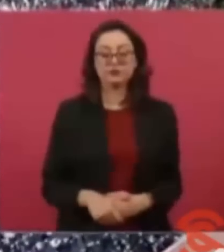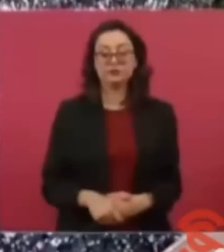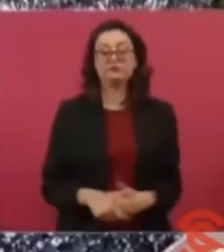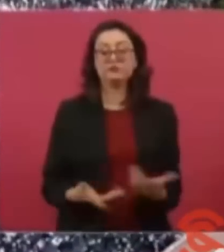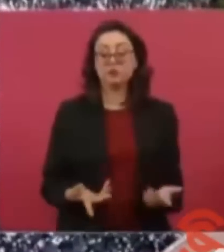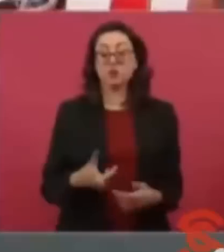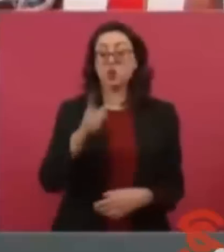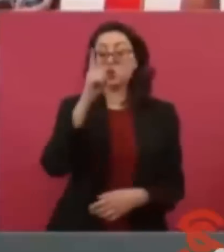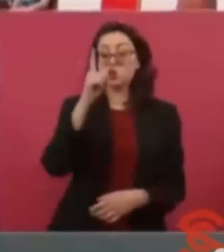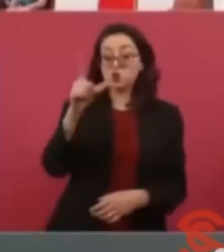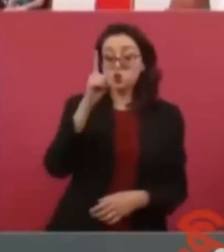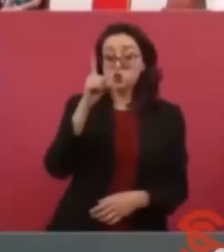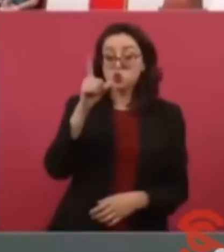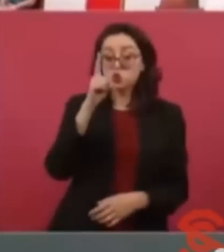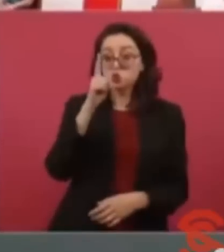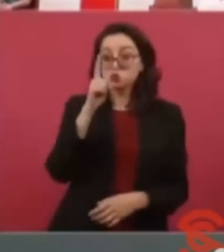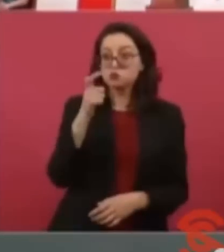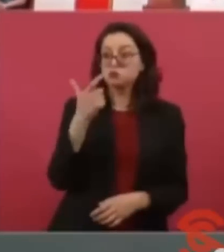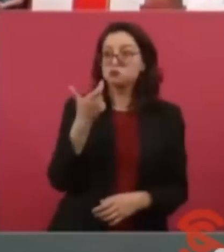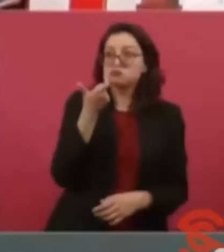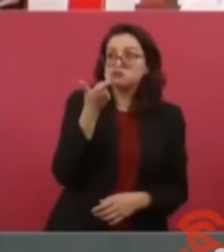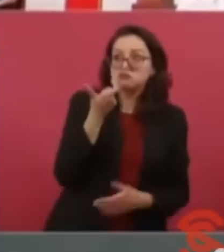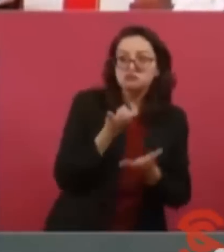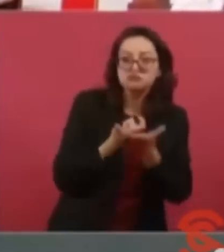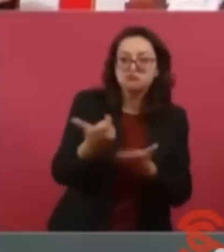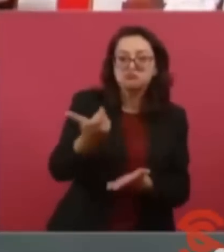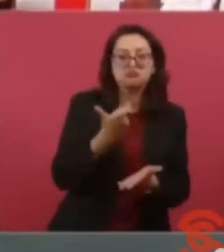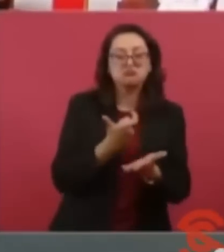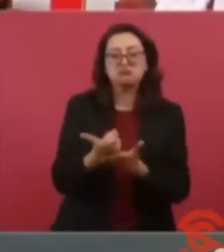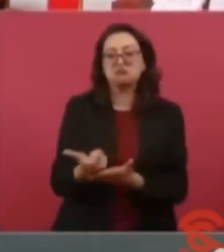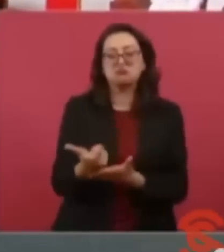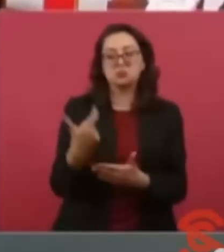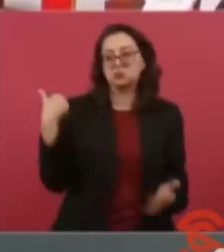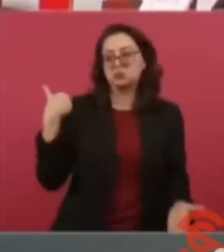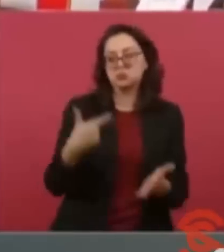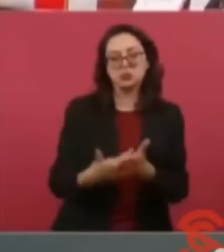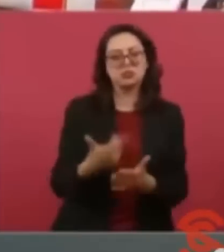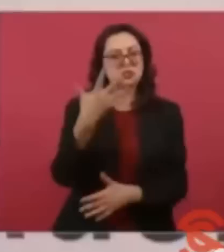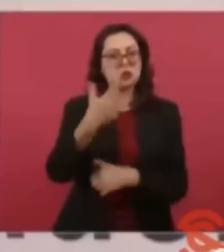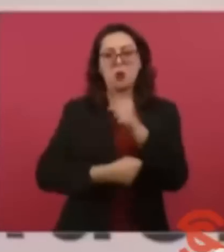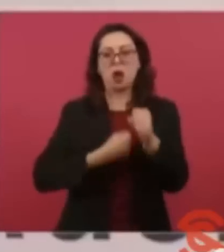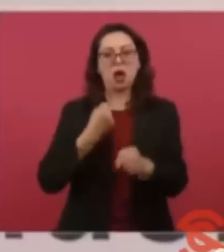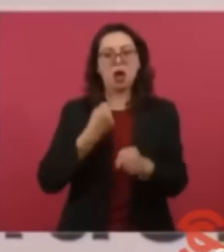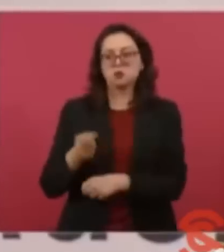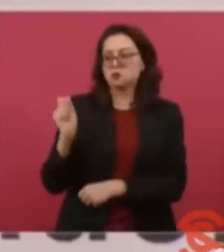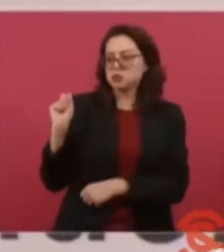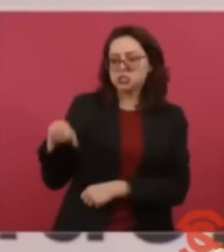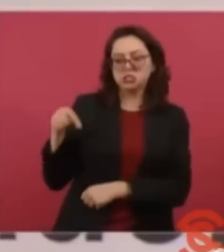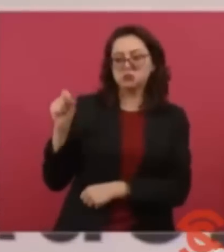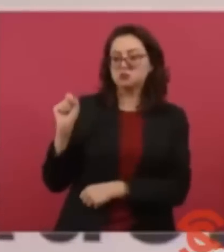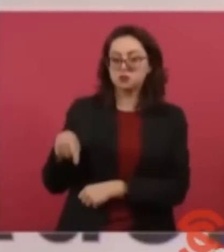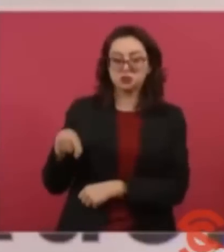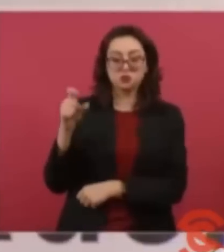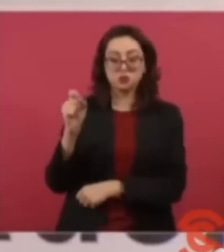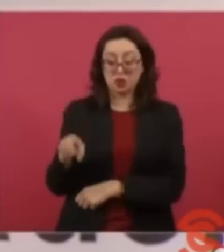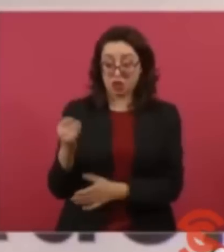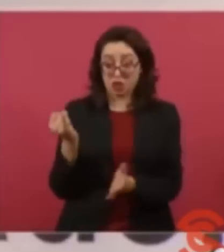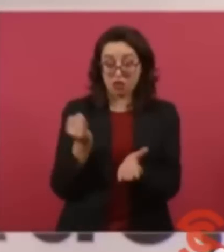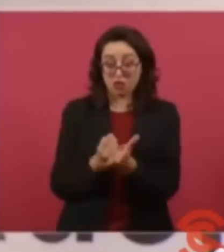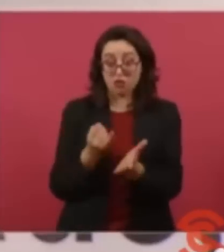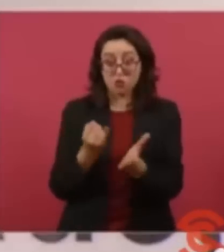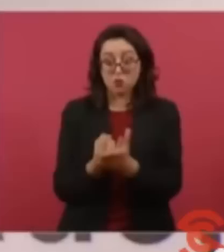luz, ni se han incrementado impuestos, ni se